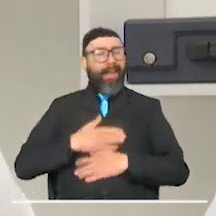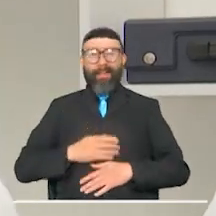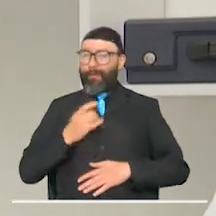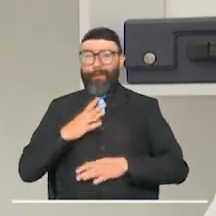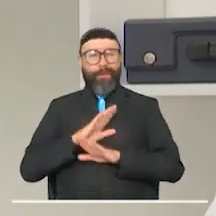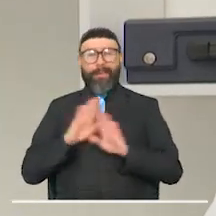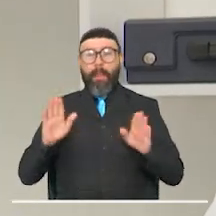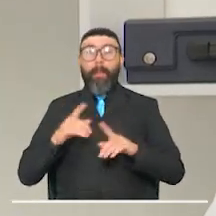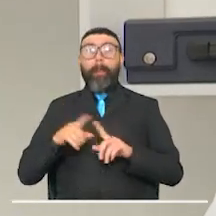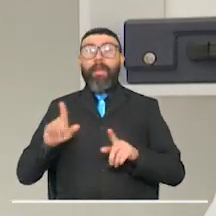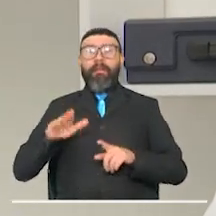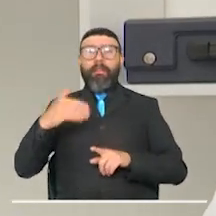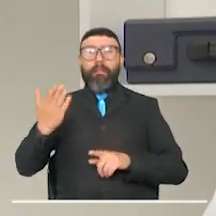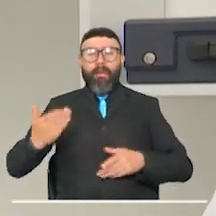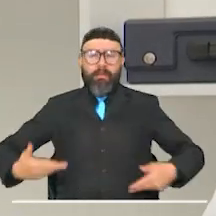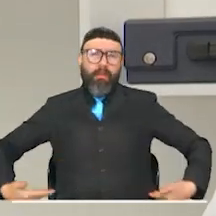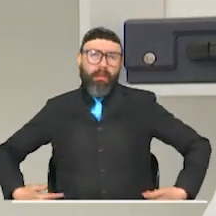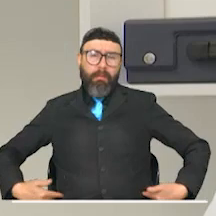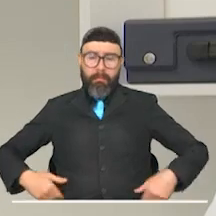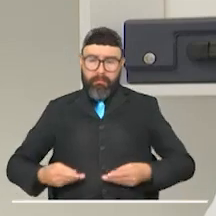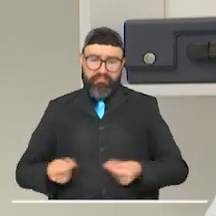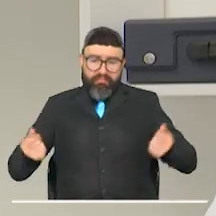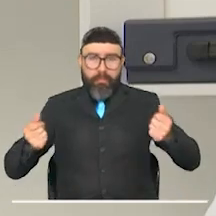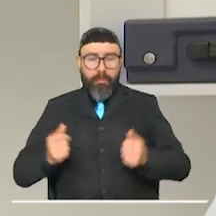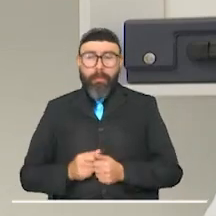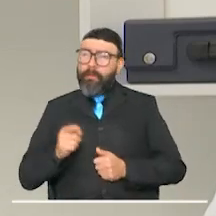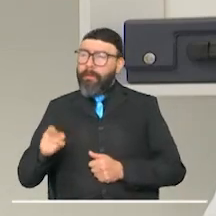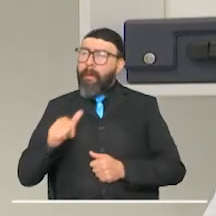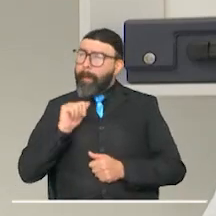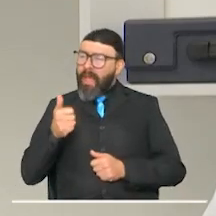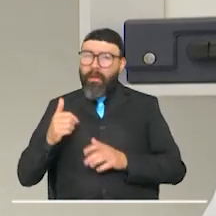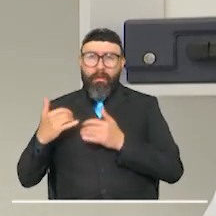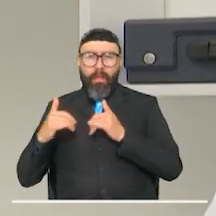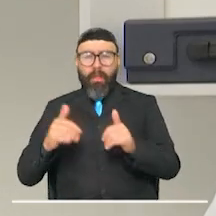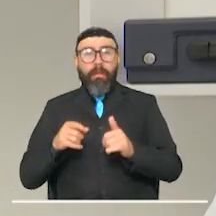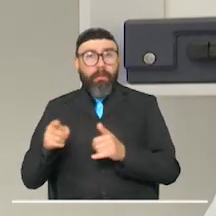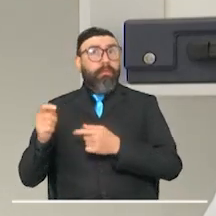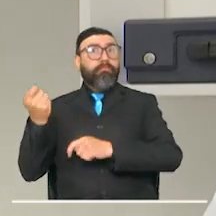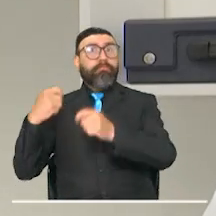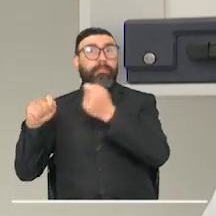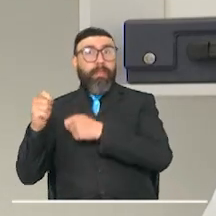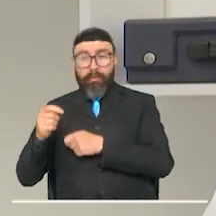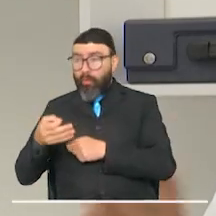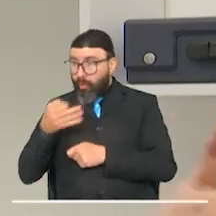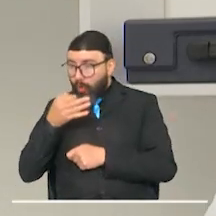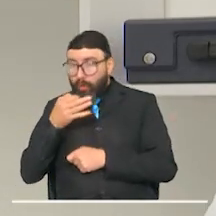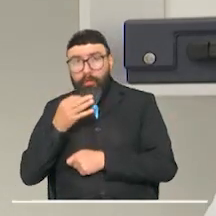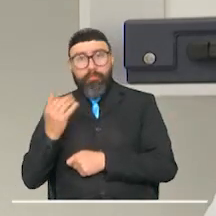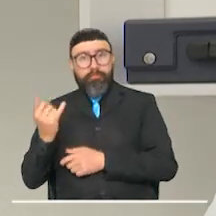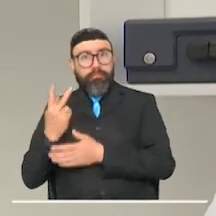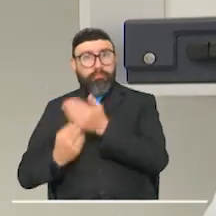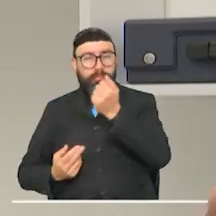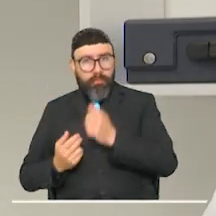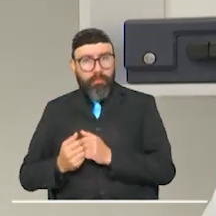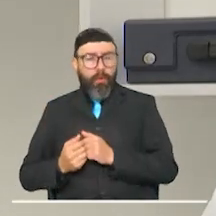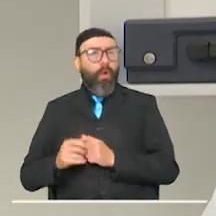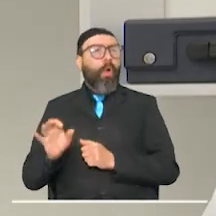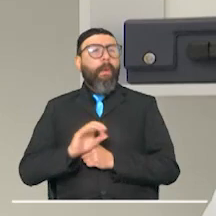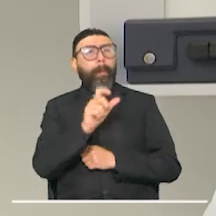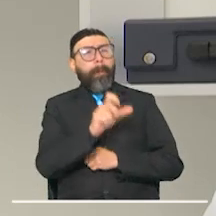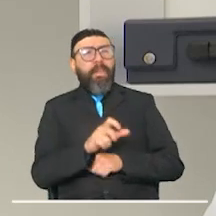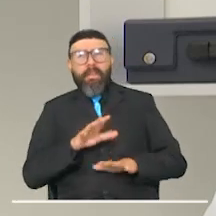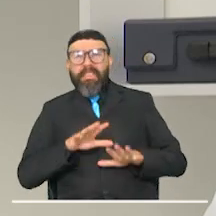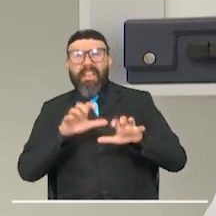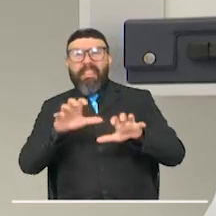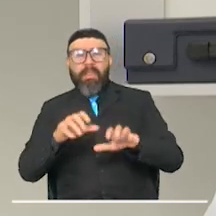una enfermedad que da mal síndrome de coaching El peor engaño que hemos visto con esas tabletas dándole a un paciente en sobre con